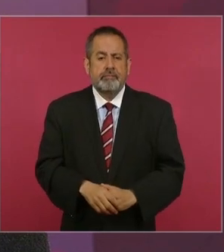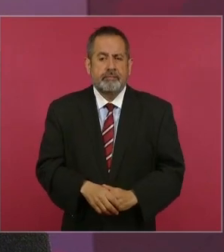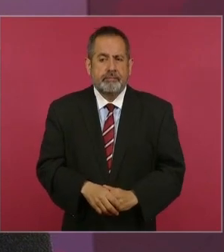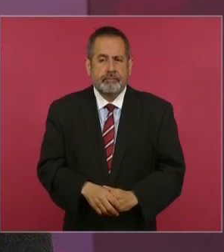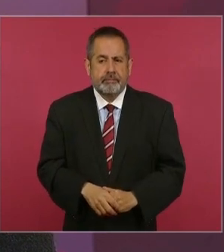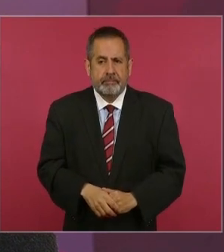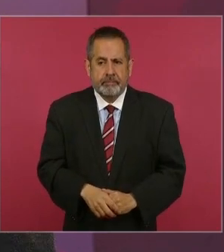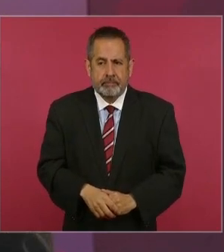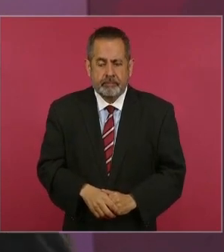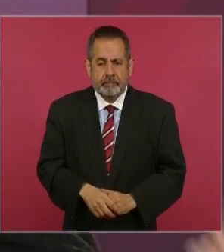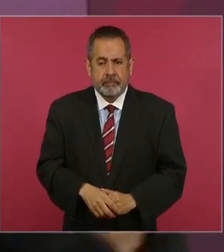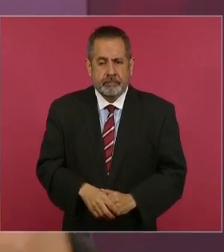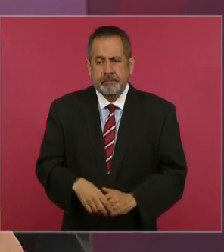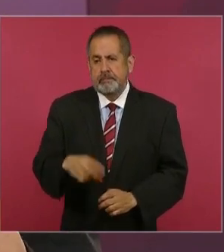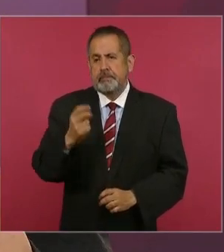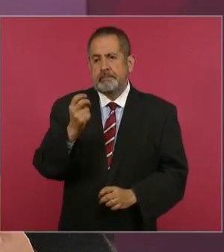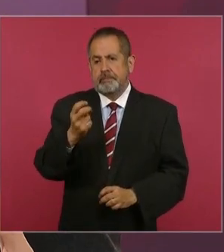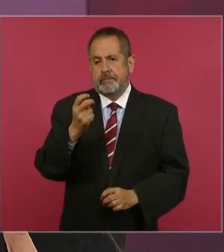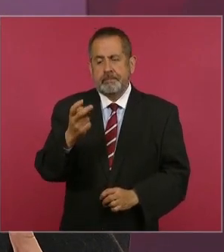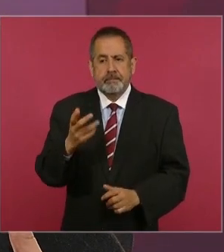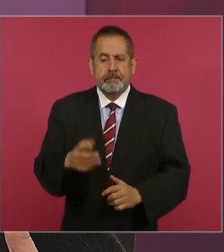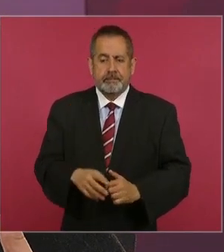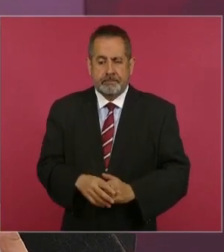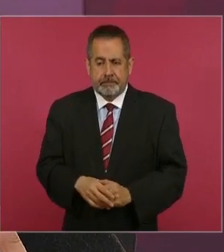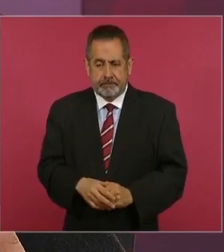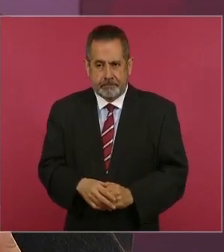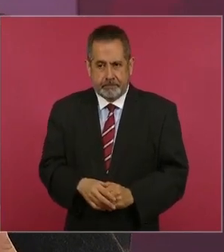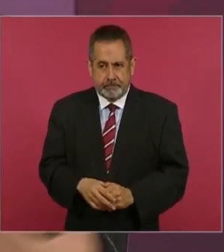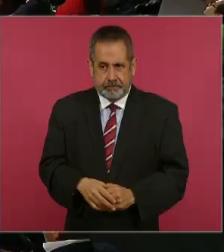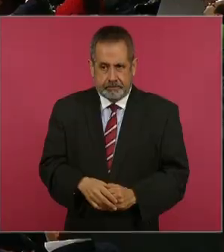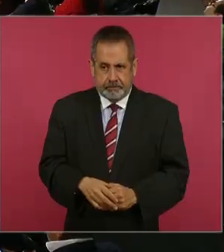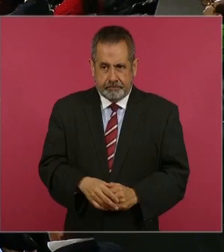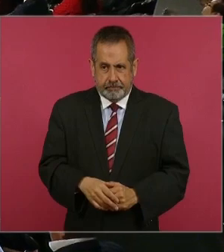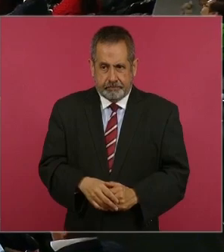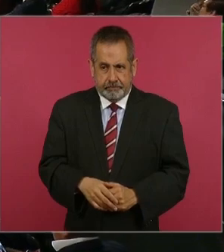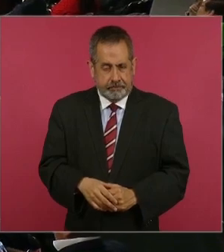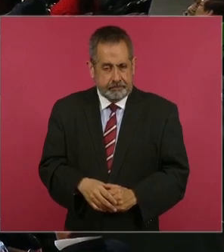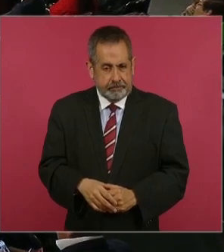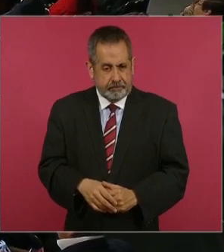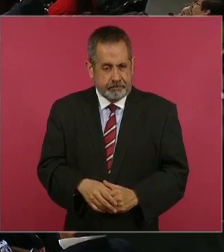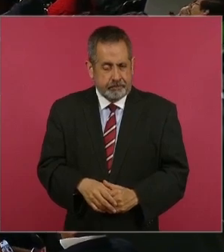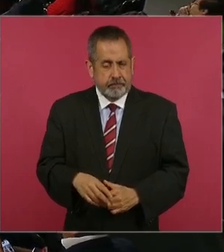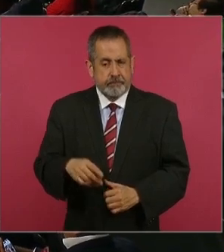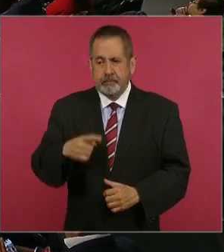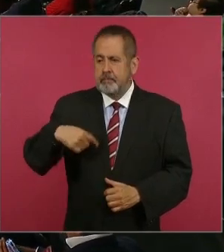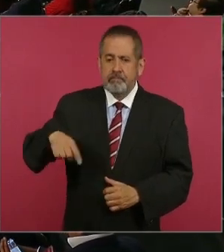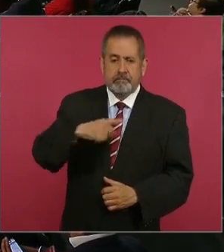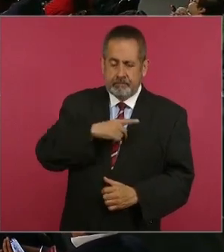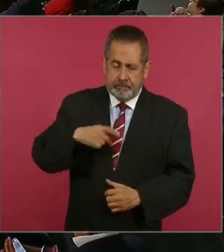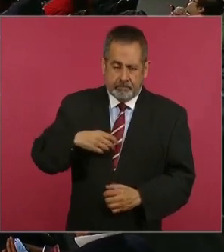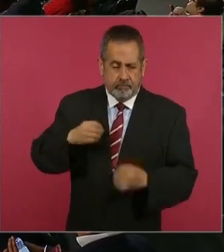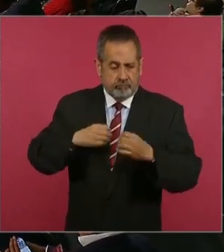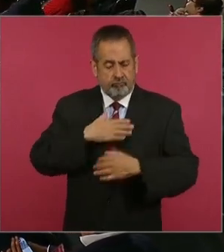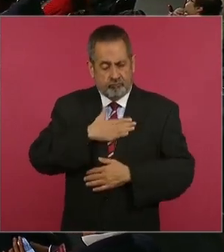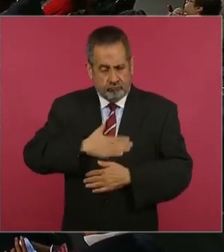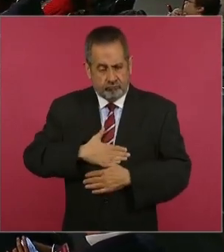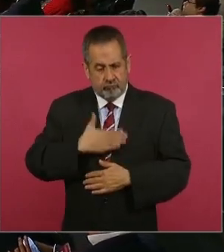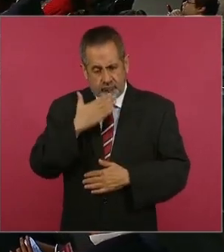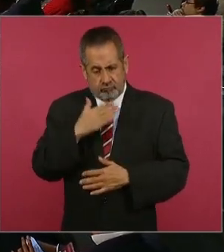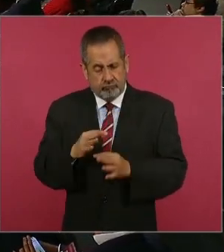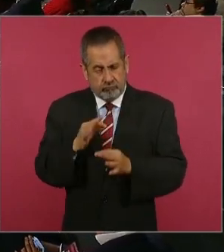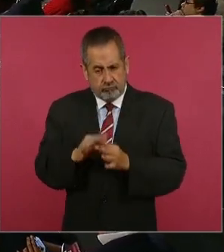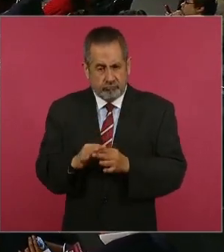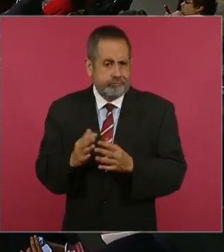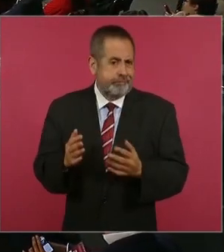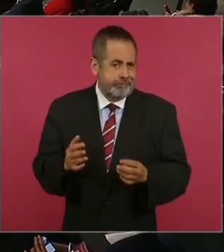hacer y desde luego como debe de haber justicia pues